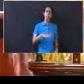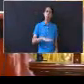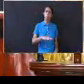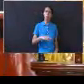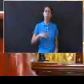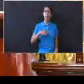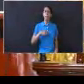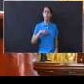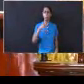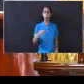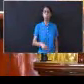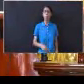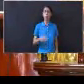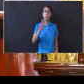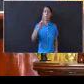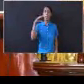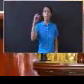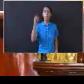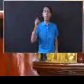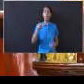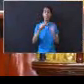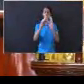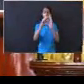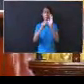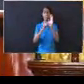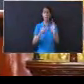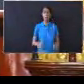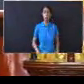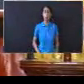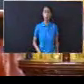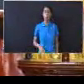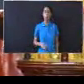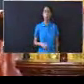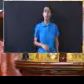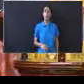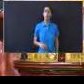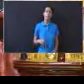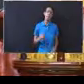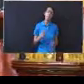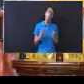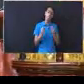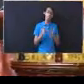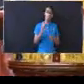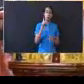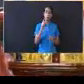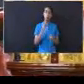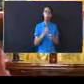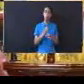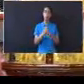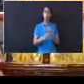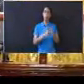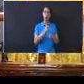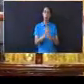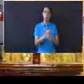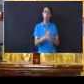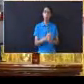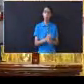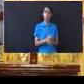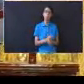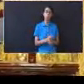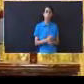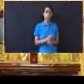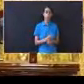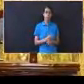¿Sabe usted qué? Hace 10 años se dieron las temperaturas máximas, el récord de temperaturas máximas. Hace 10 años se dio aquí en Guatemala.